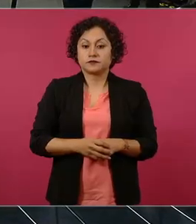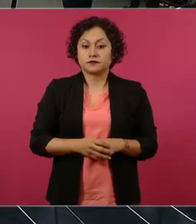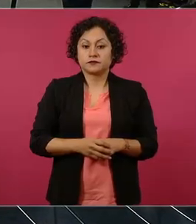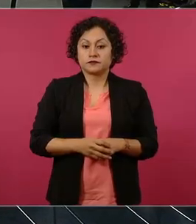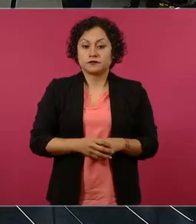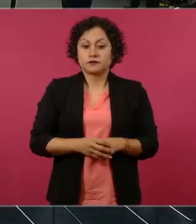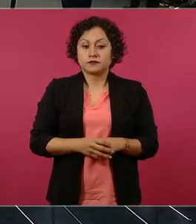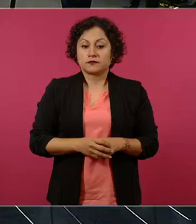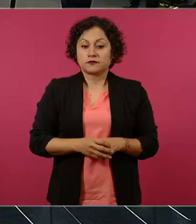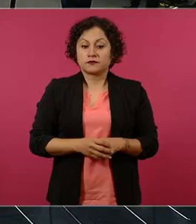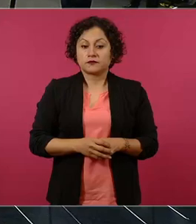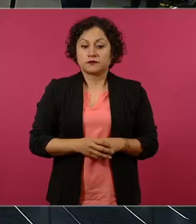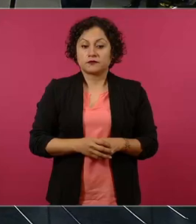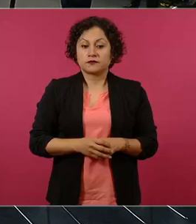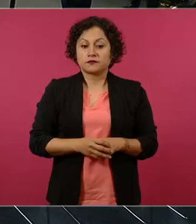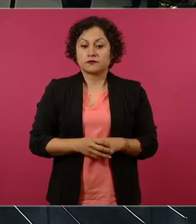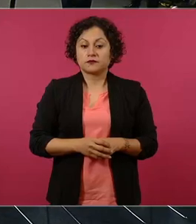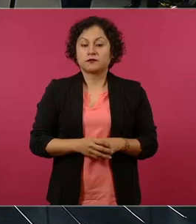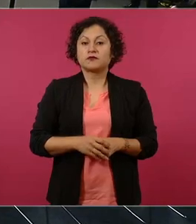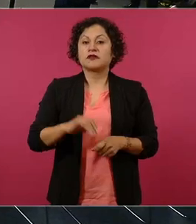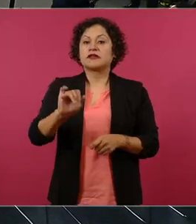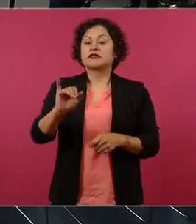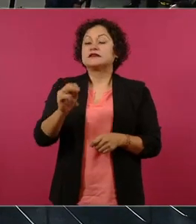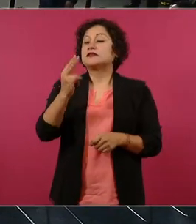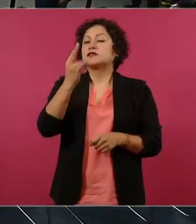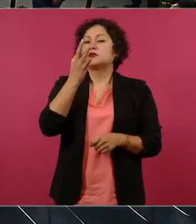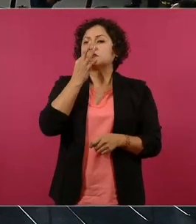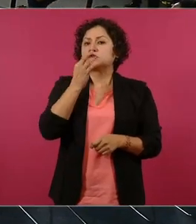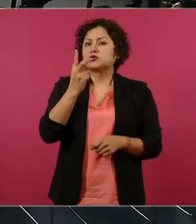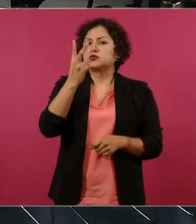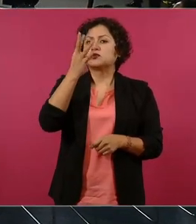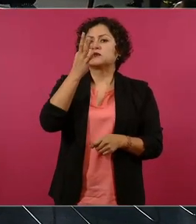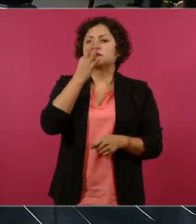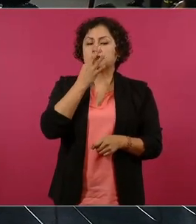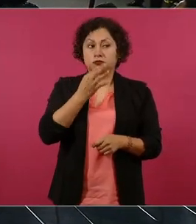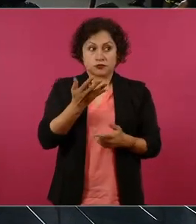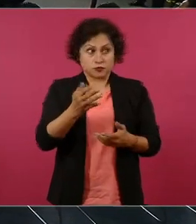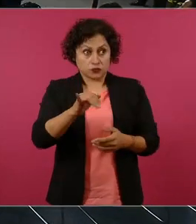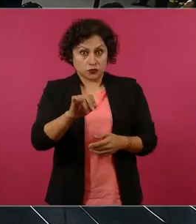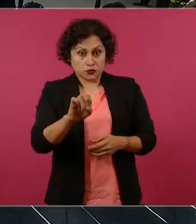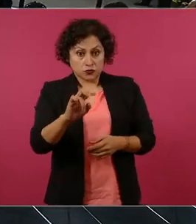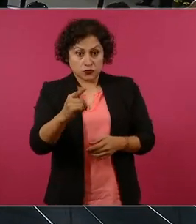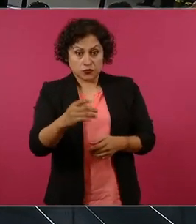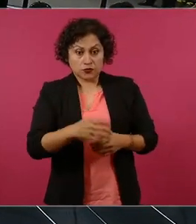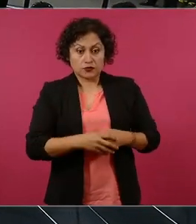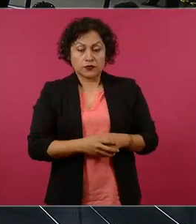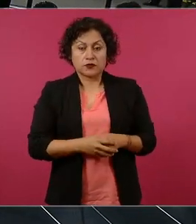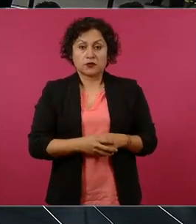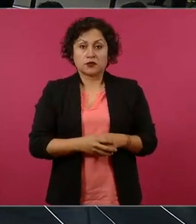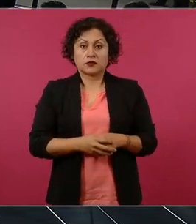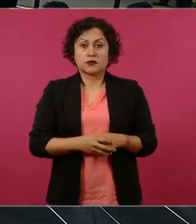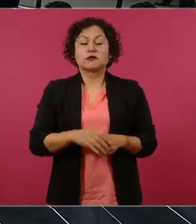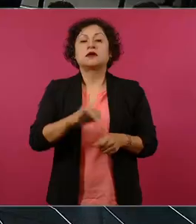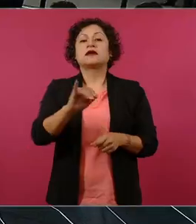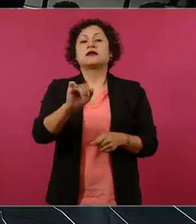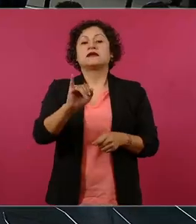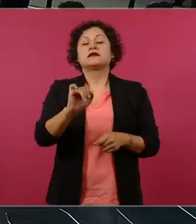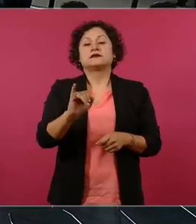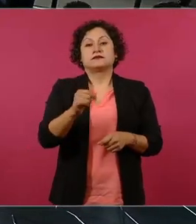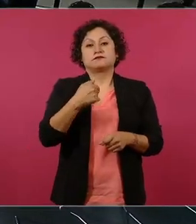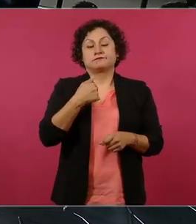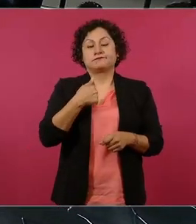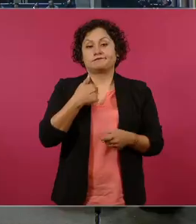gracias Sí sí dos minutos presidente Jorge sí de Ensenada de Baja